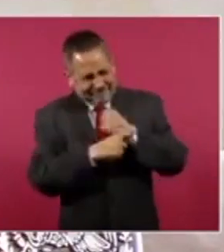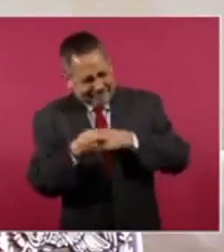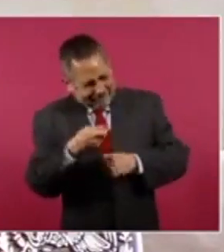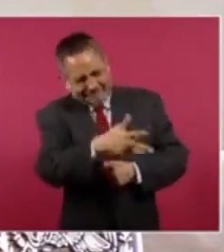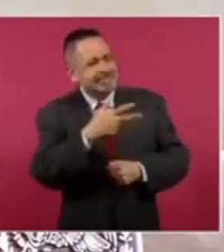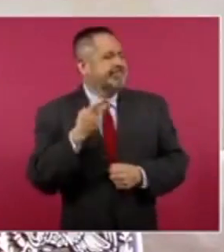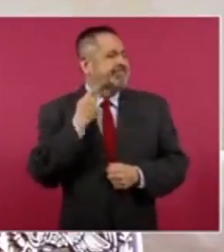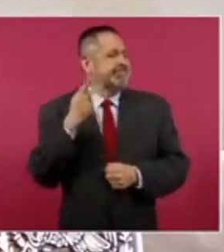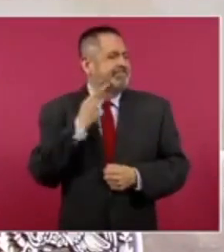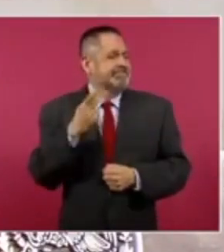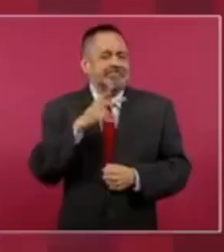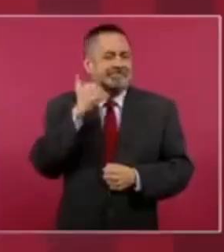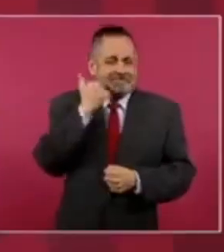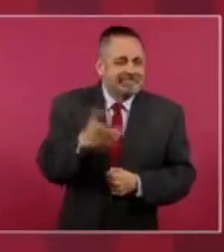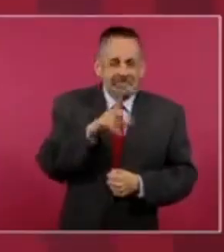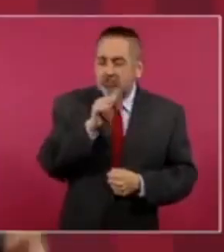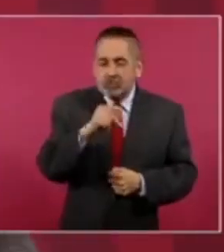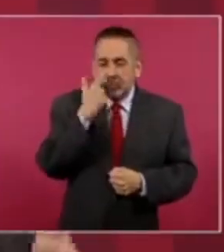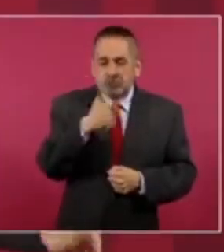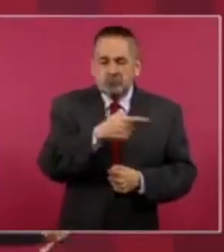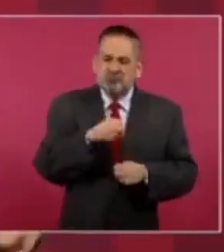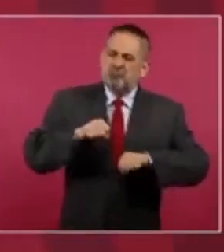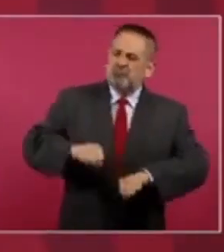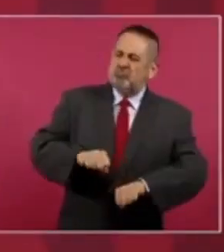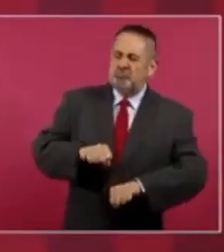político, de poder.